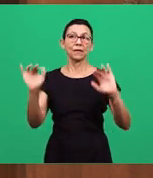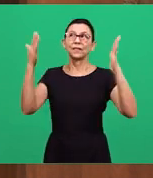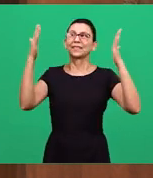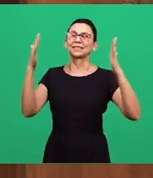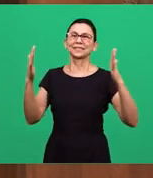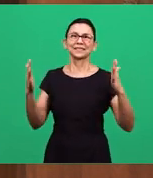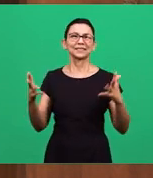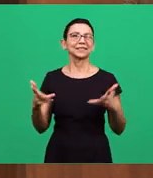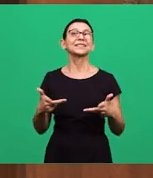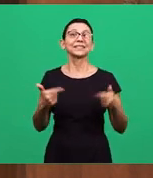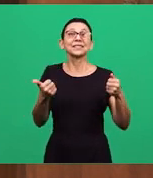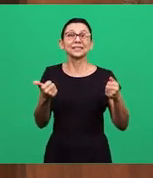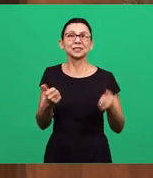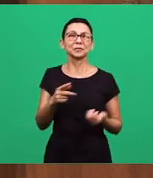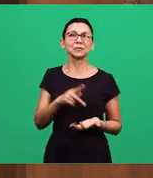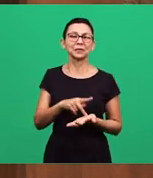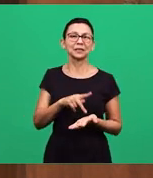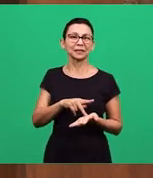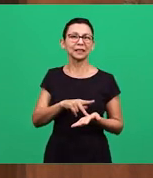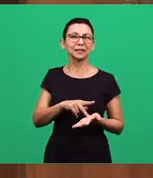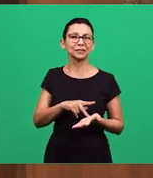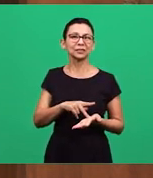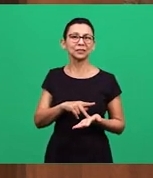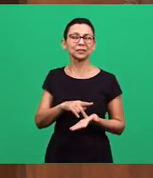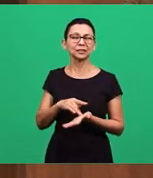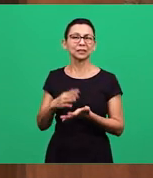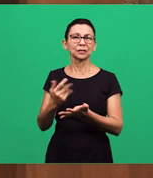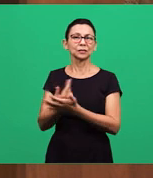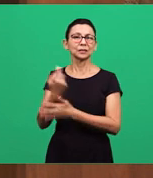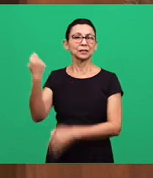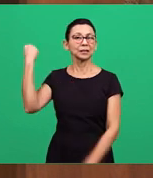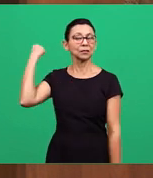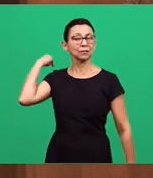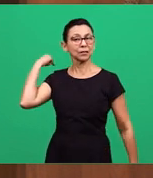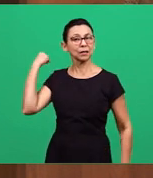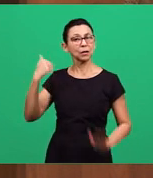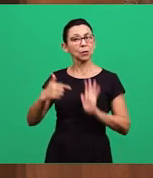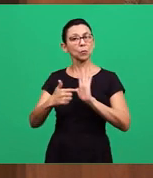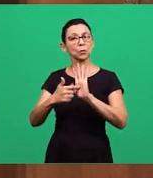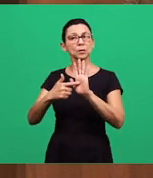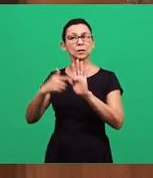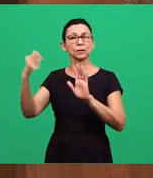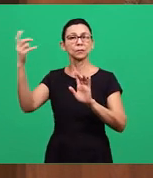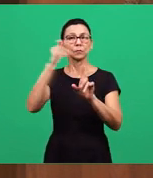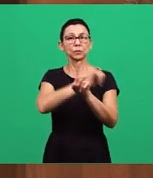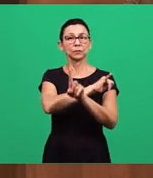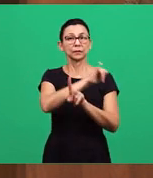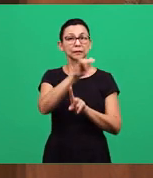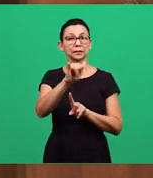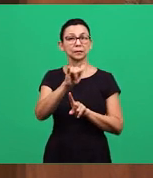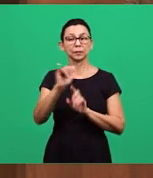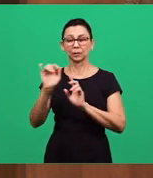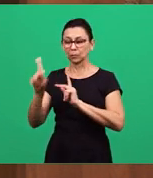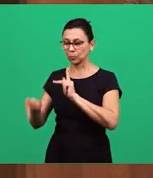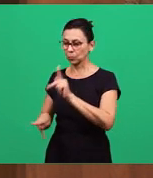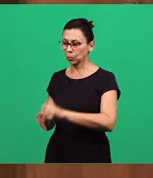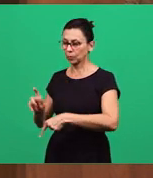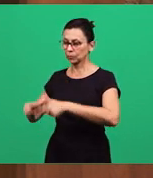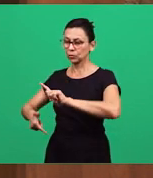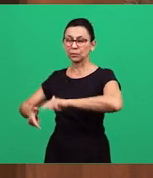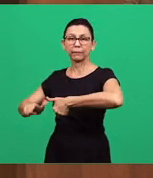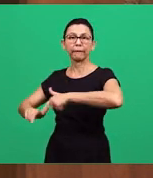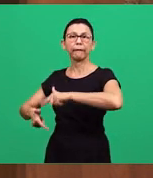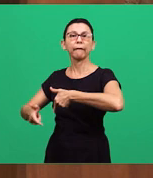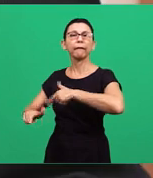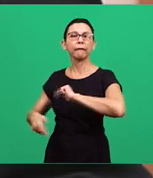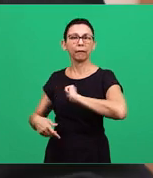este evento glorioso que se dio, era un aspecto profético para el pueblo de Israel. Era